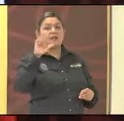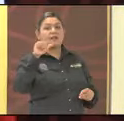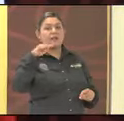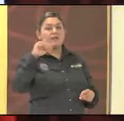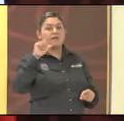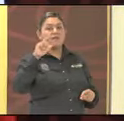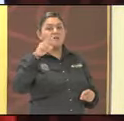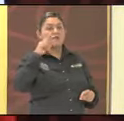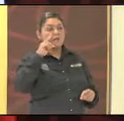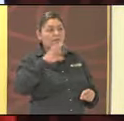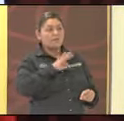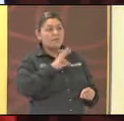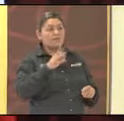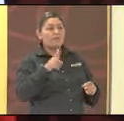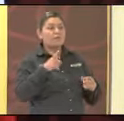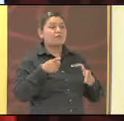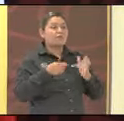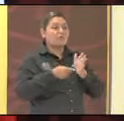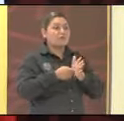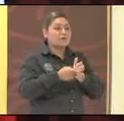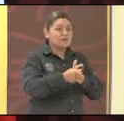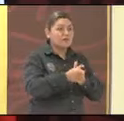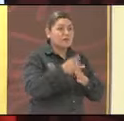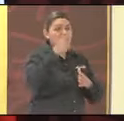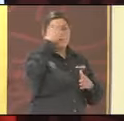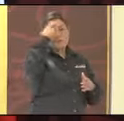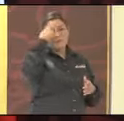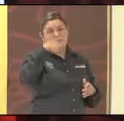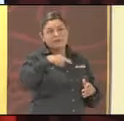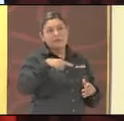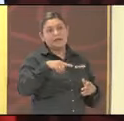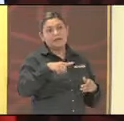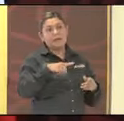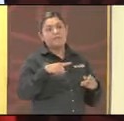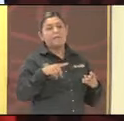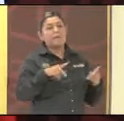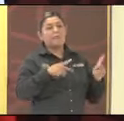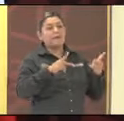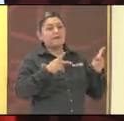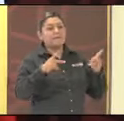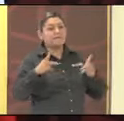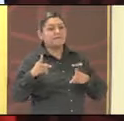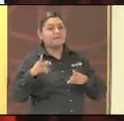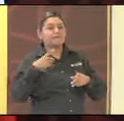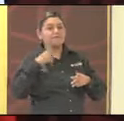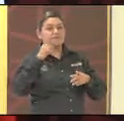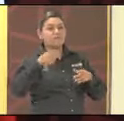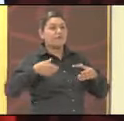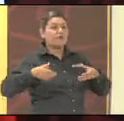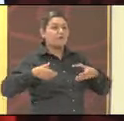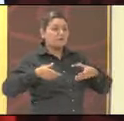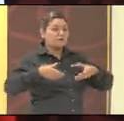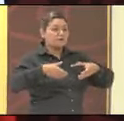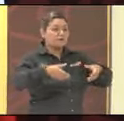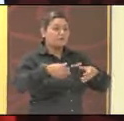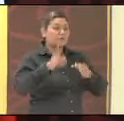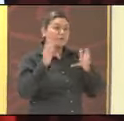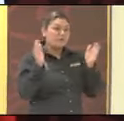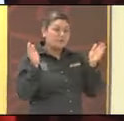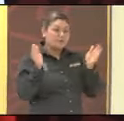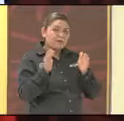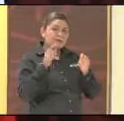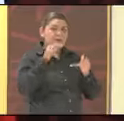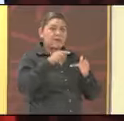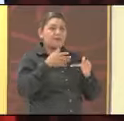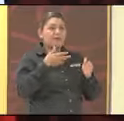ver si podemos hacer un desarrollo ahí para la playa. ¿Qué tenemos que hacer? Pues tenemos que hacer una escollera pequeña, ¿sí? Para que se forme una